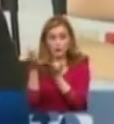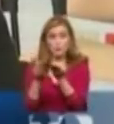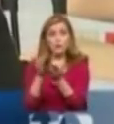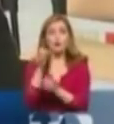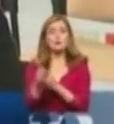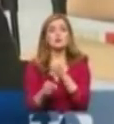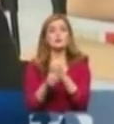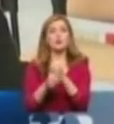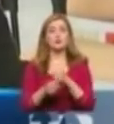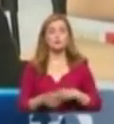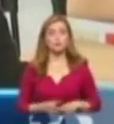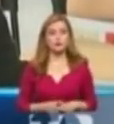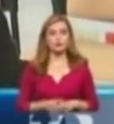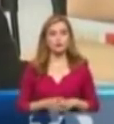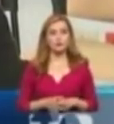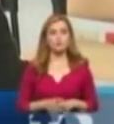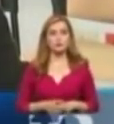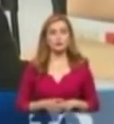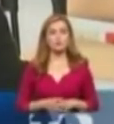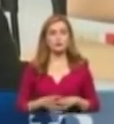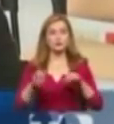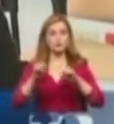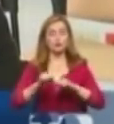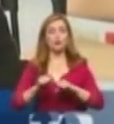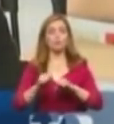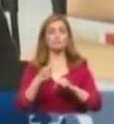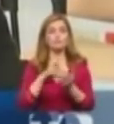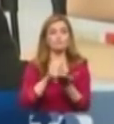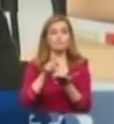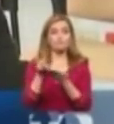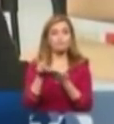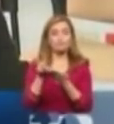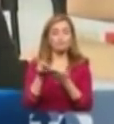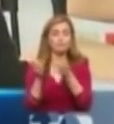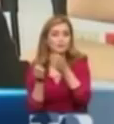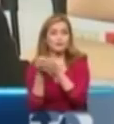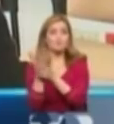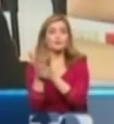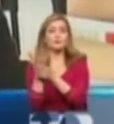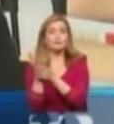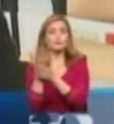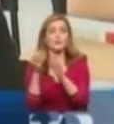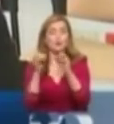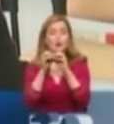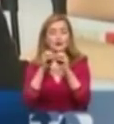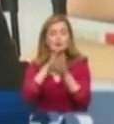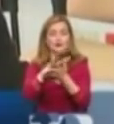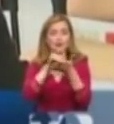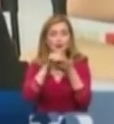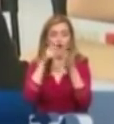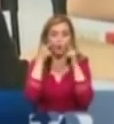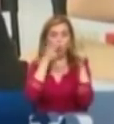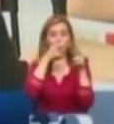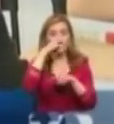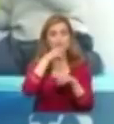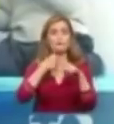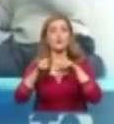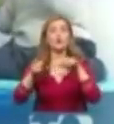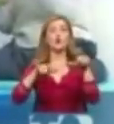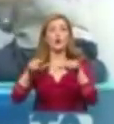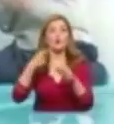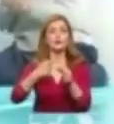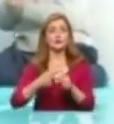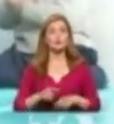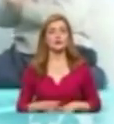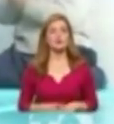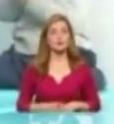presupuesto este año para poder cubrir lo que se nos está demandando y poder crear además más guaguacentros en diferentes sectores de la ciudad. Según